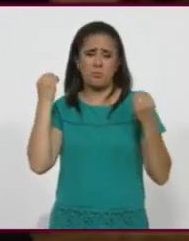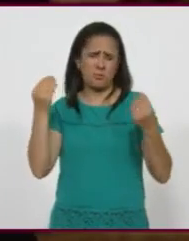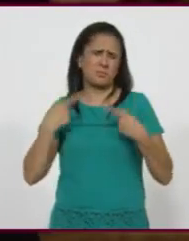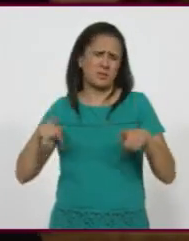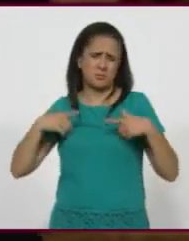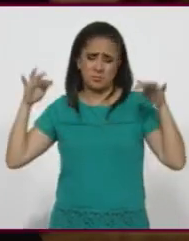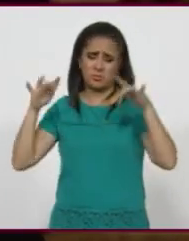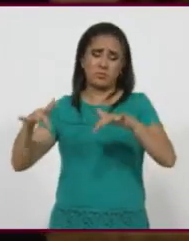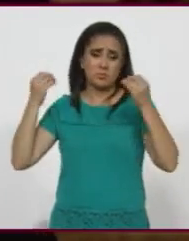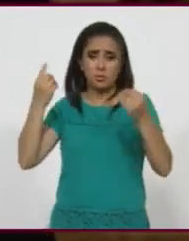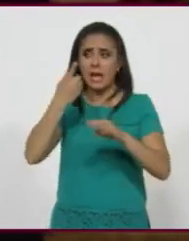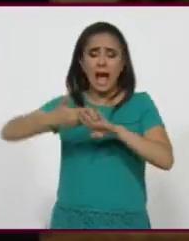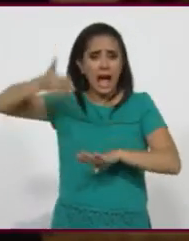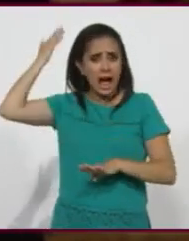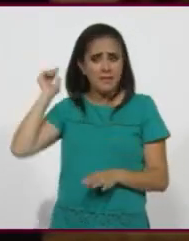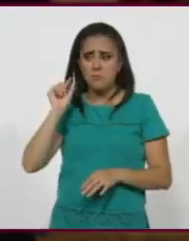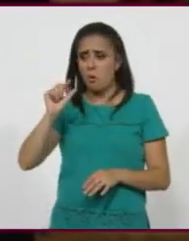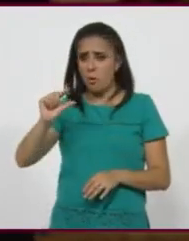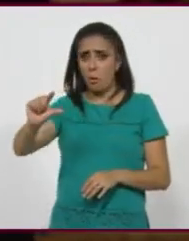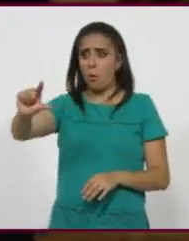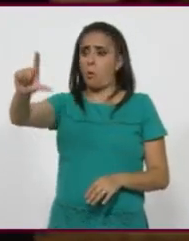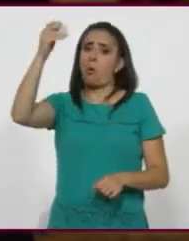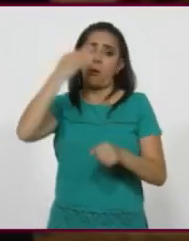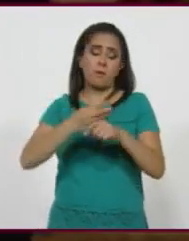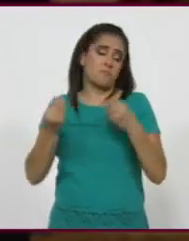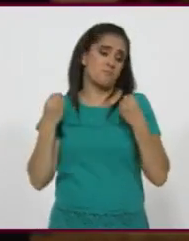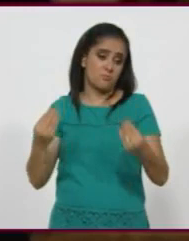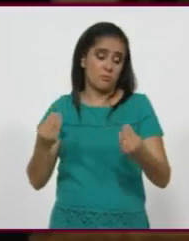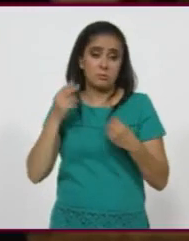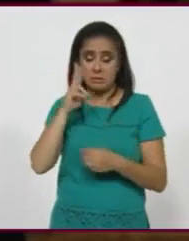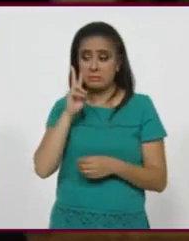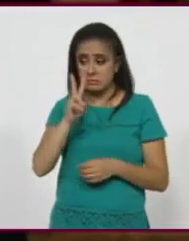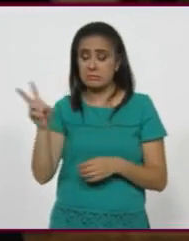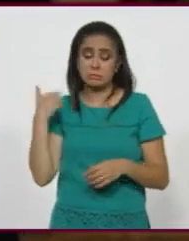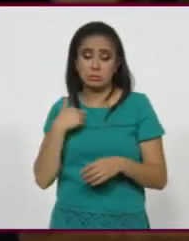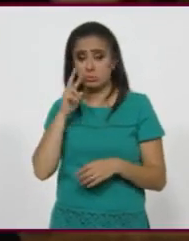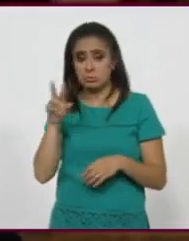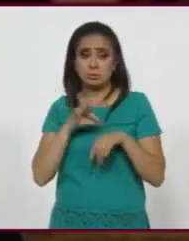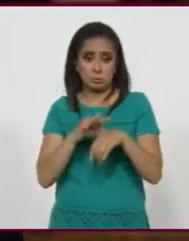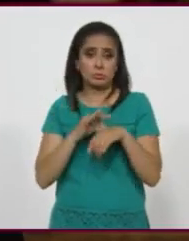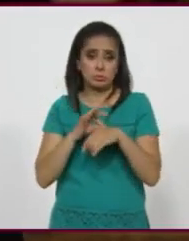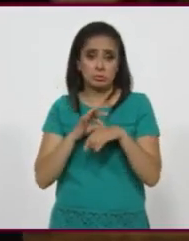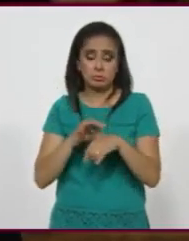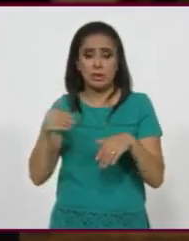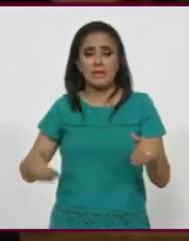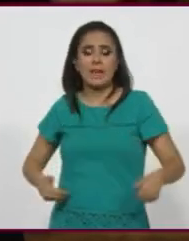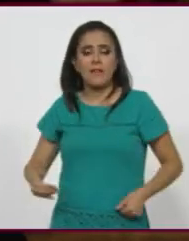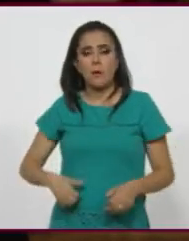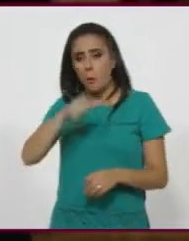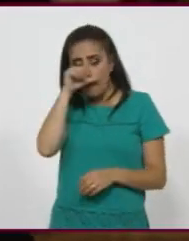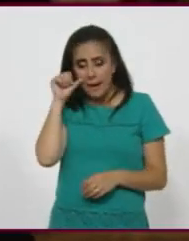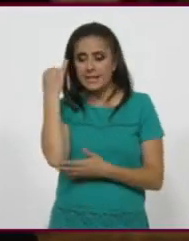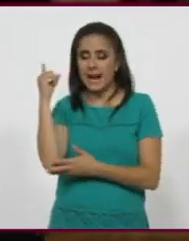los últimos festivales. Ya después la cifra lo confirma o no, pero esa es la impresión que tuve al menos al estar frente al Teatro Juárez y en